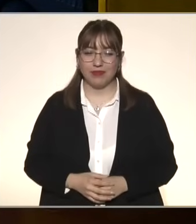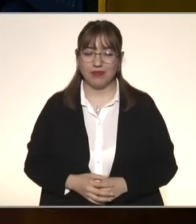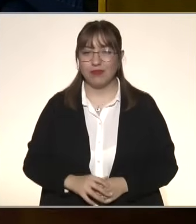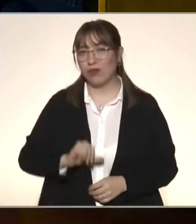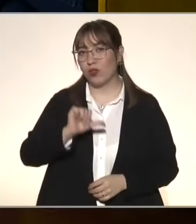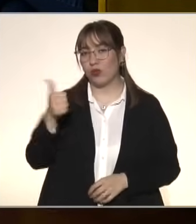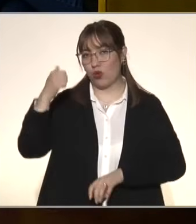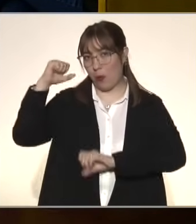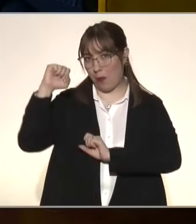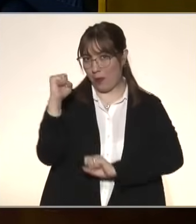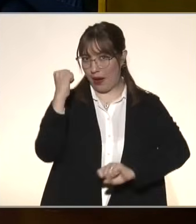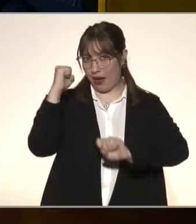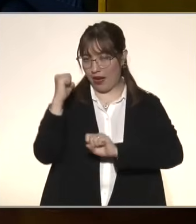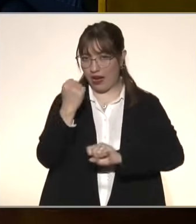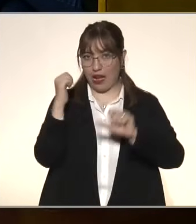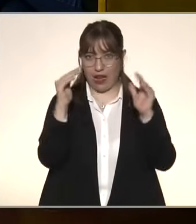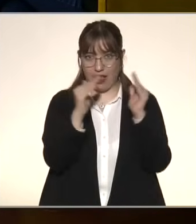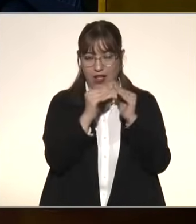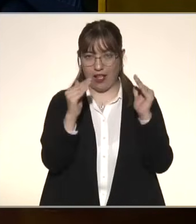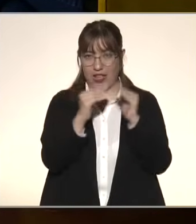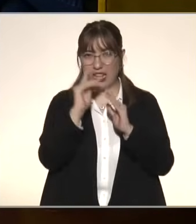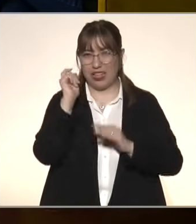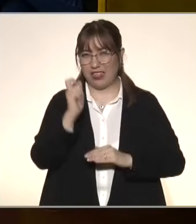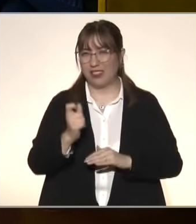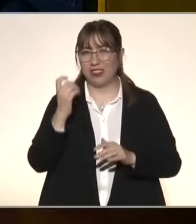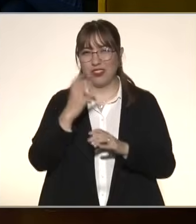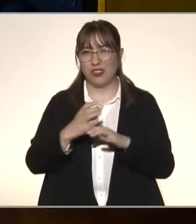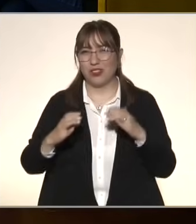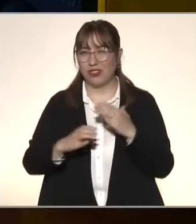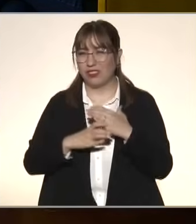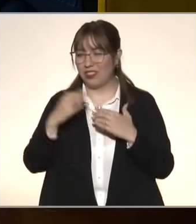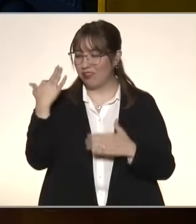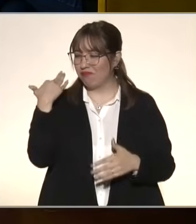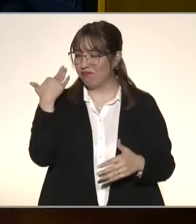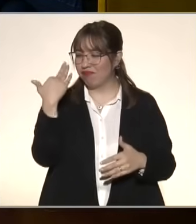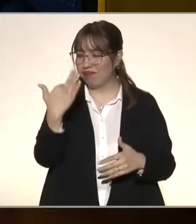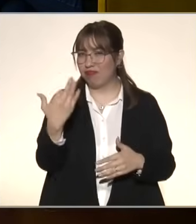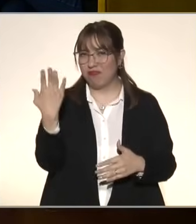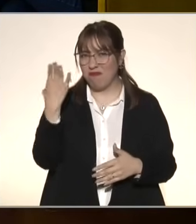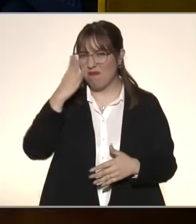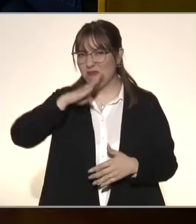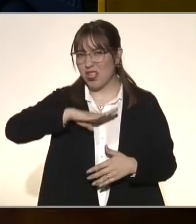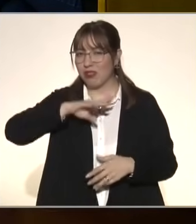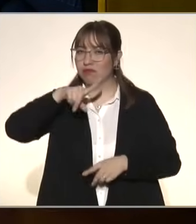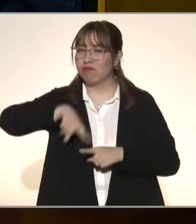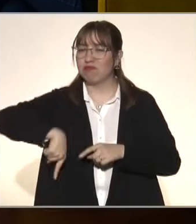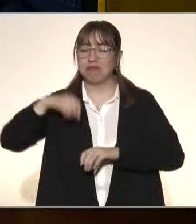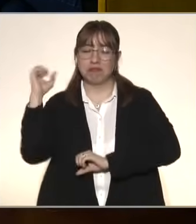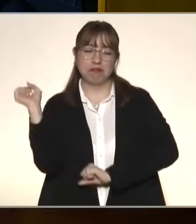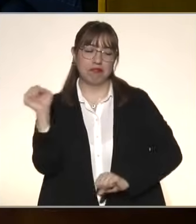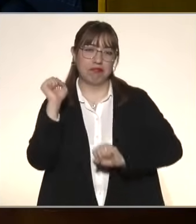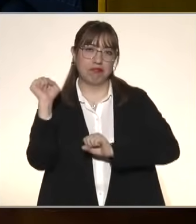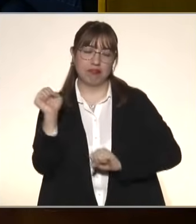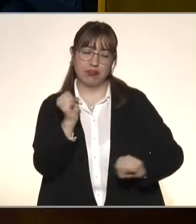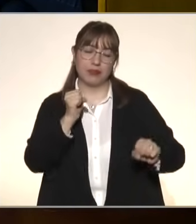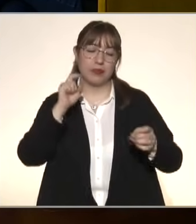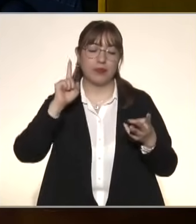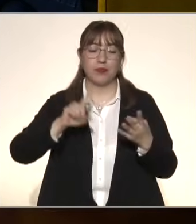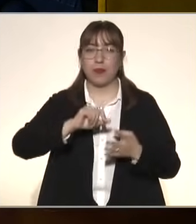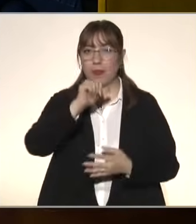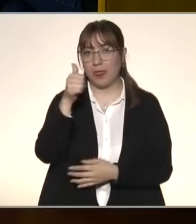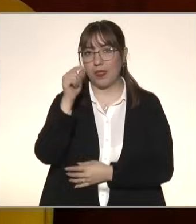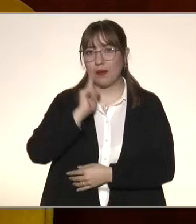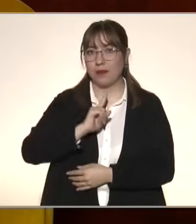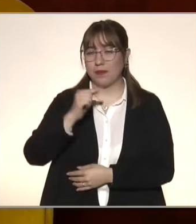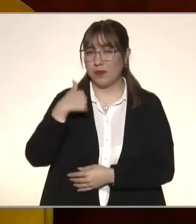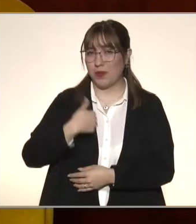la casa significa que estás justamente sacando los malos momentos que pasaron en la casa. Nos cuenta también Bere, desde